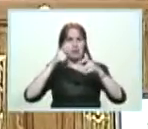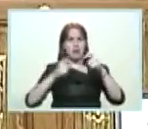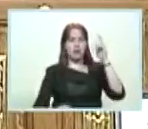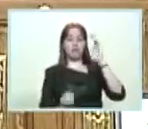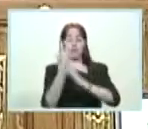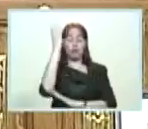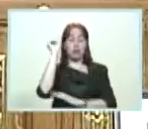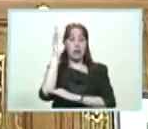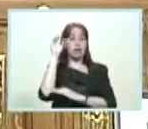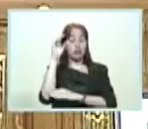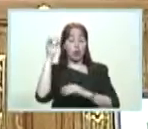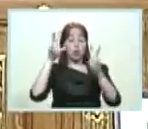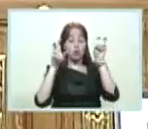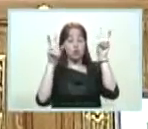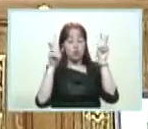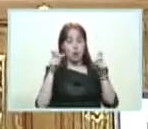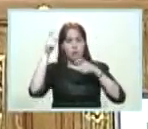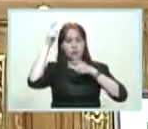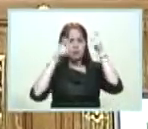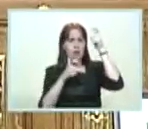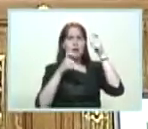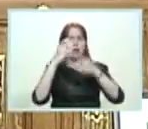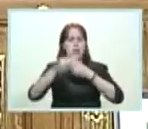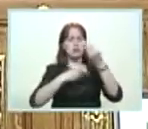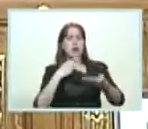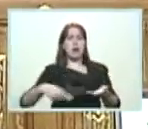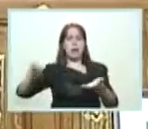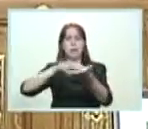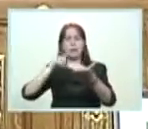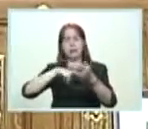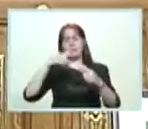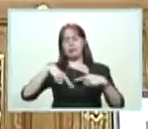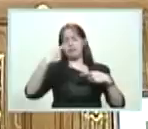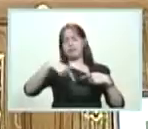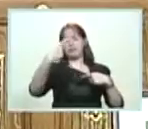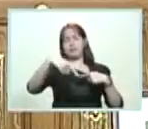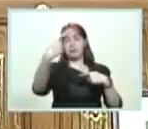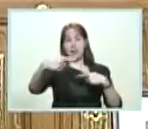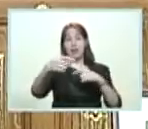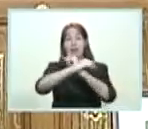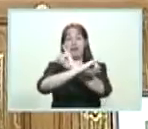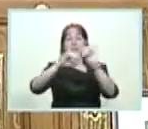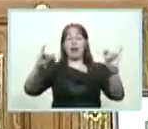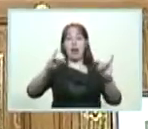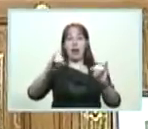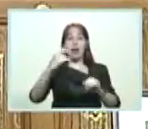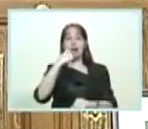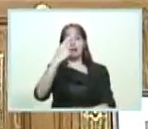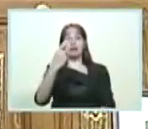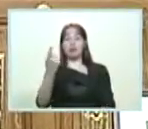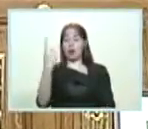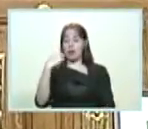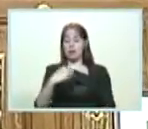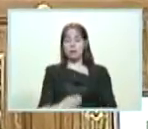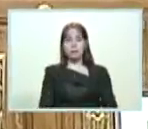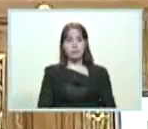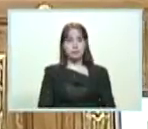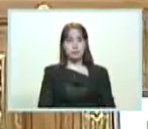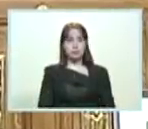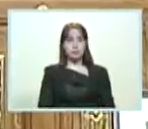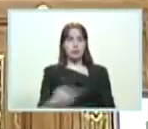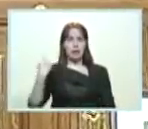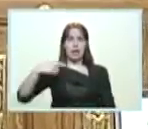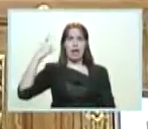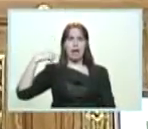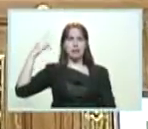Bolivariana, como bien lo dijera y lo repitiera hasta más allá de los límites nuestro general en jefe ayer, y antes de